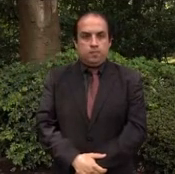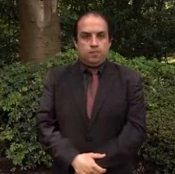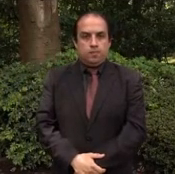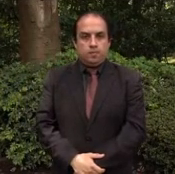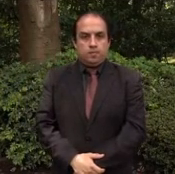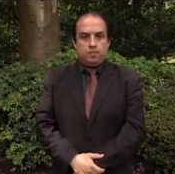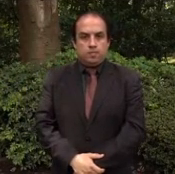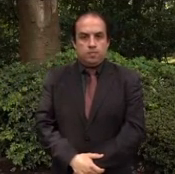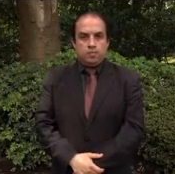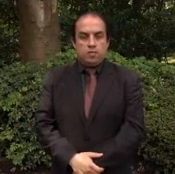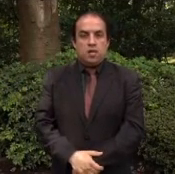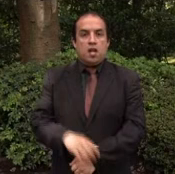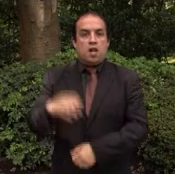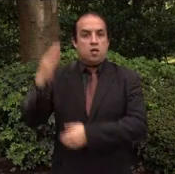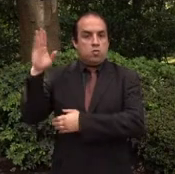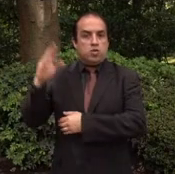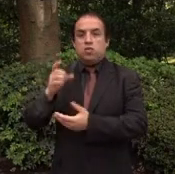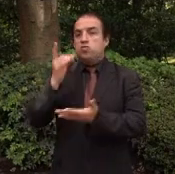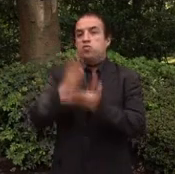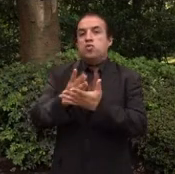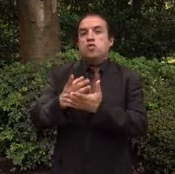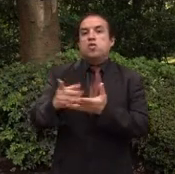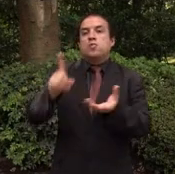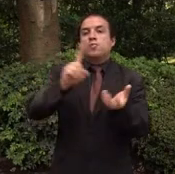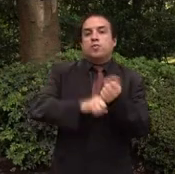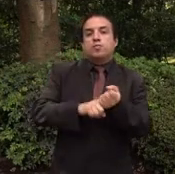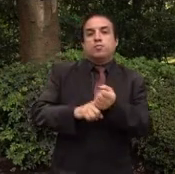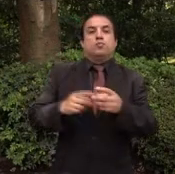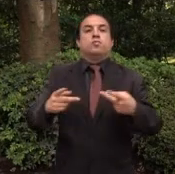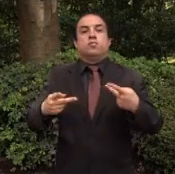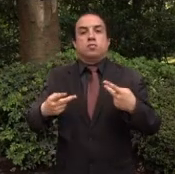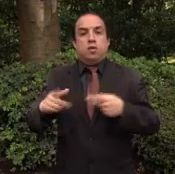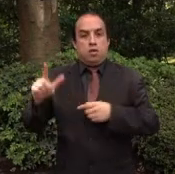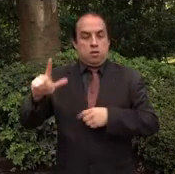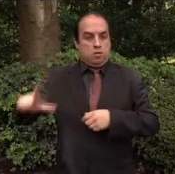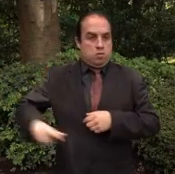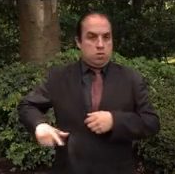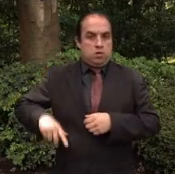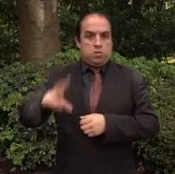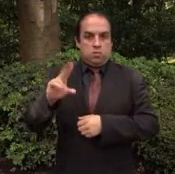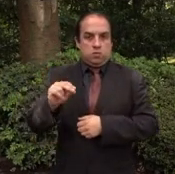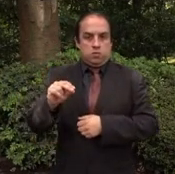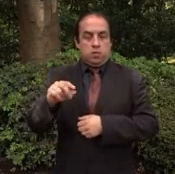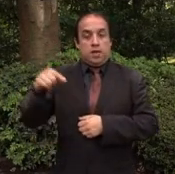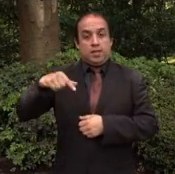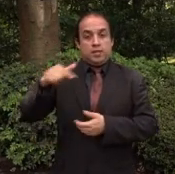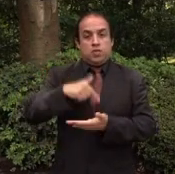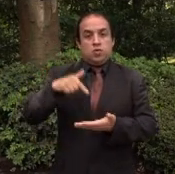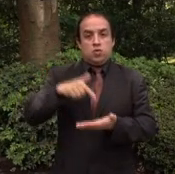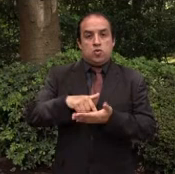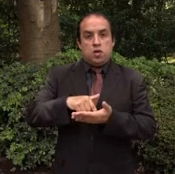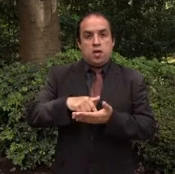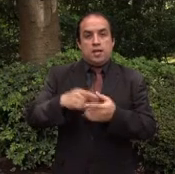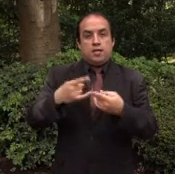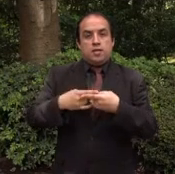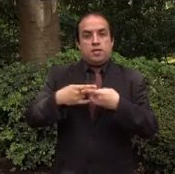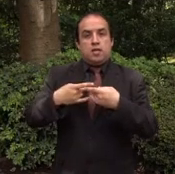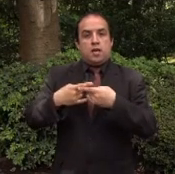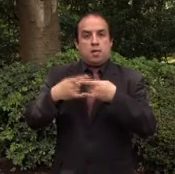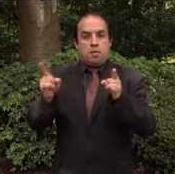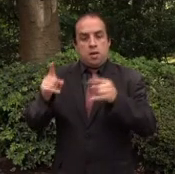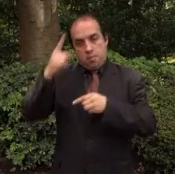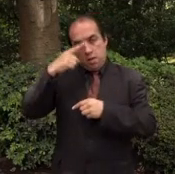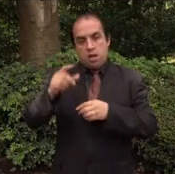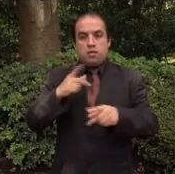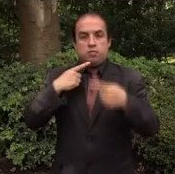al gobierno, le pertenece al pueblo de México. Y este espacio de colaboración, de diálogo, pues es fundamental